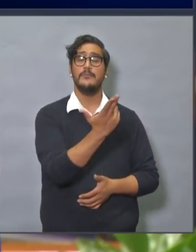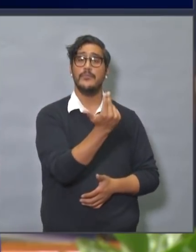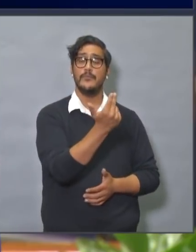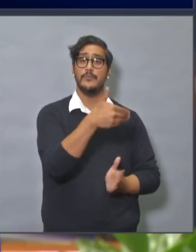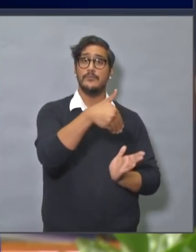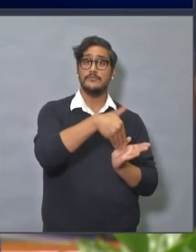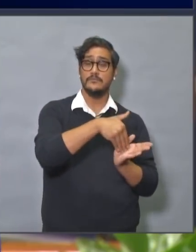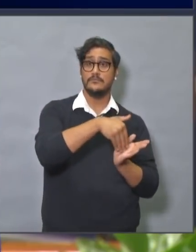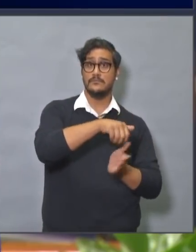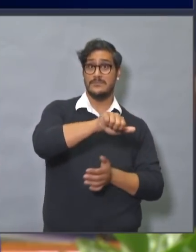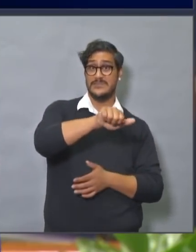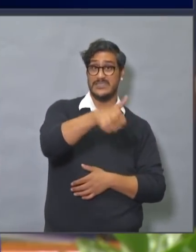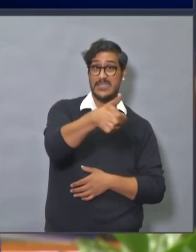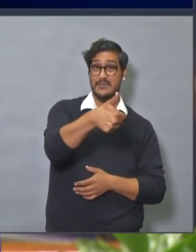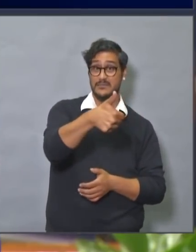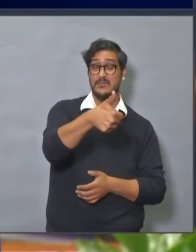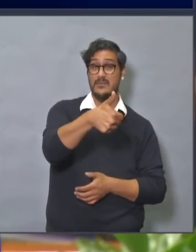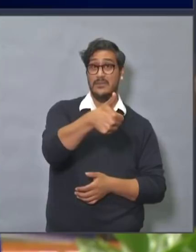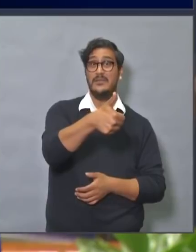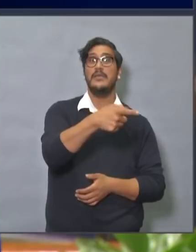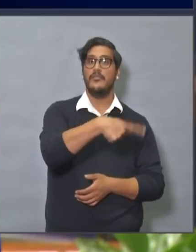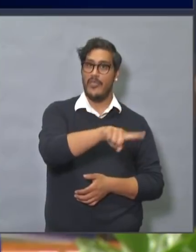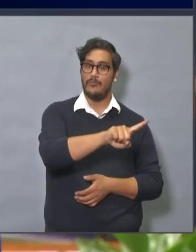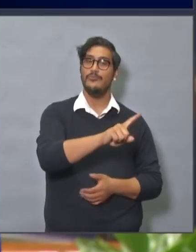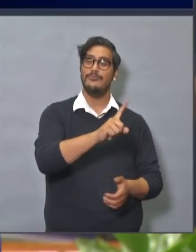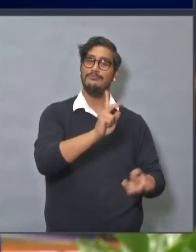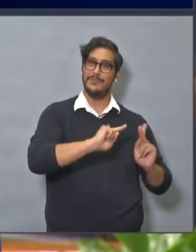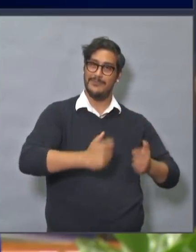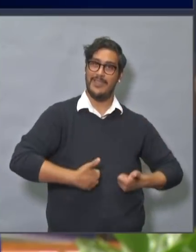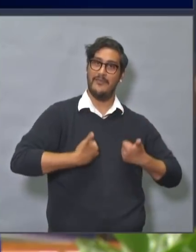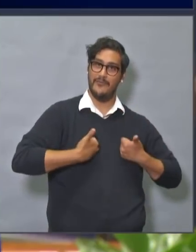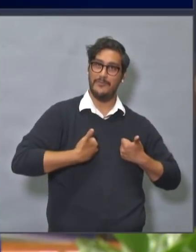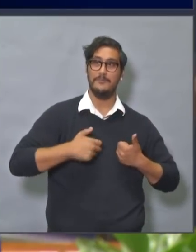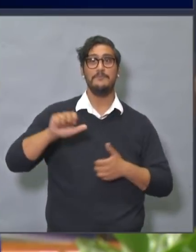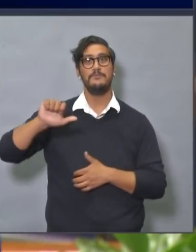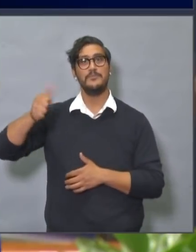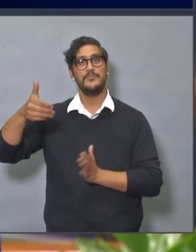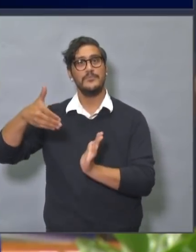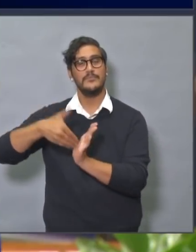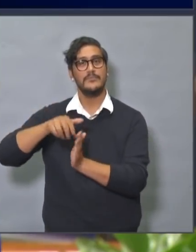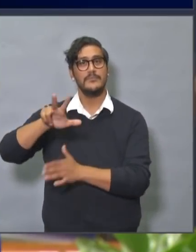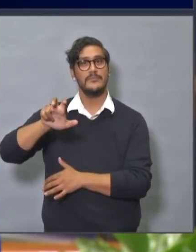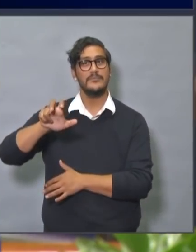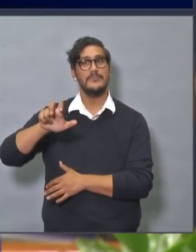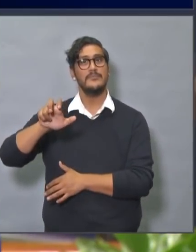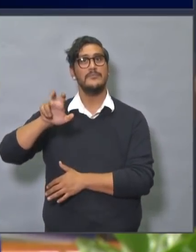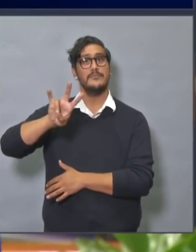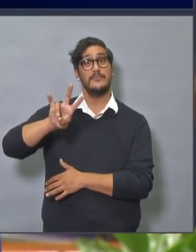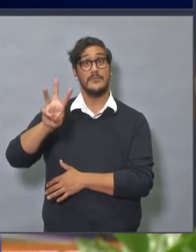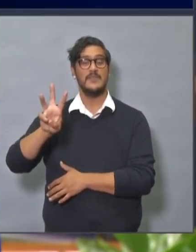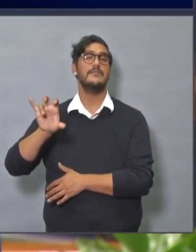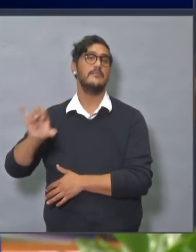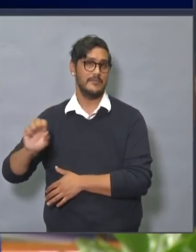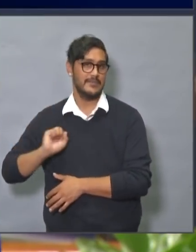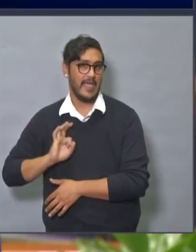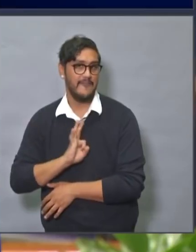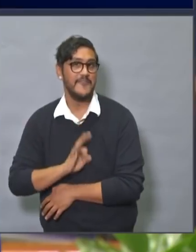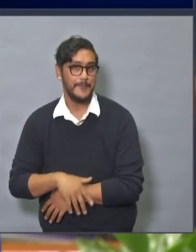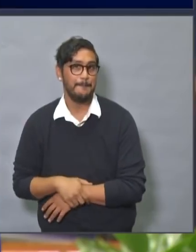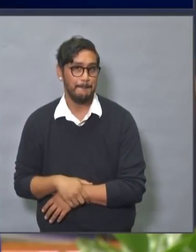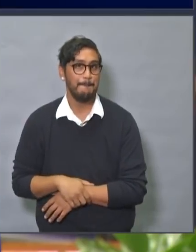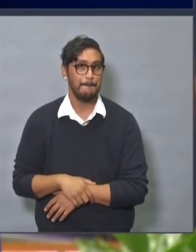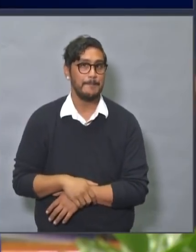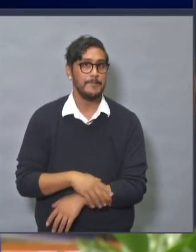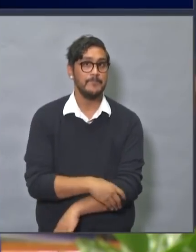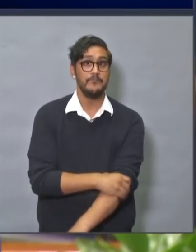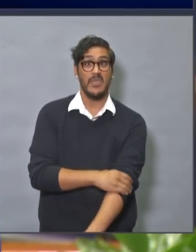13,610 de estos casos confirmados son residentes y 10,366 son empleados. La